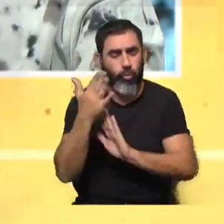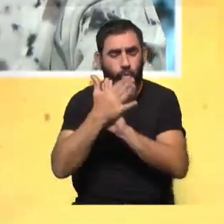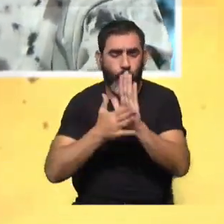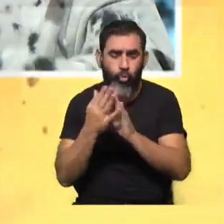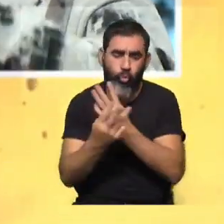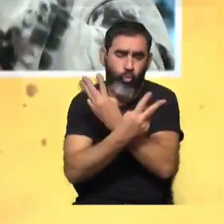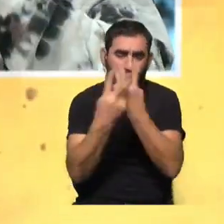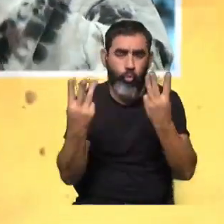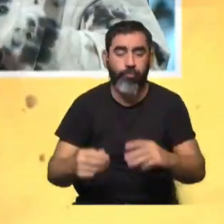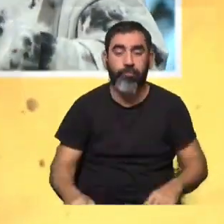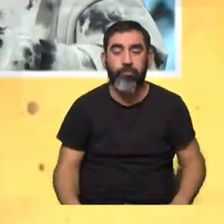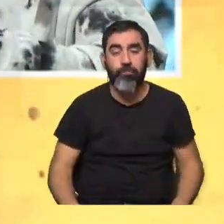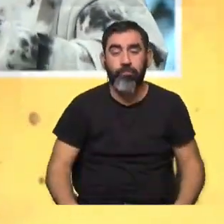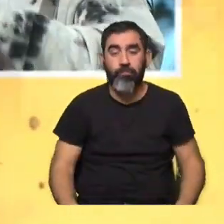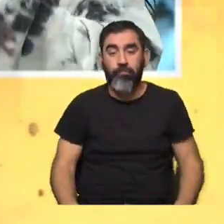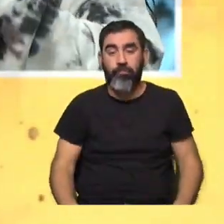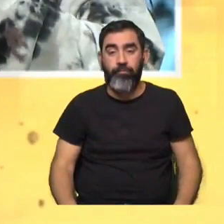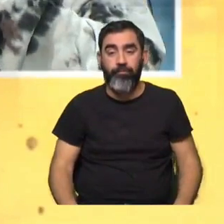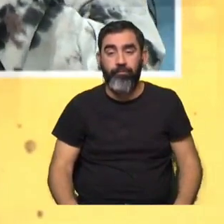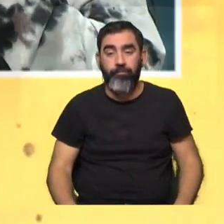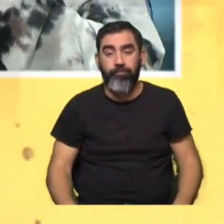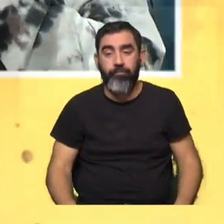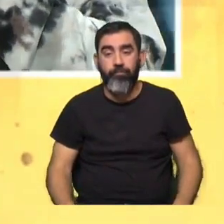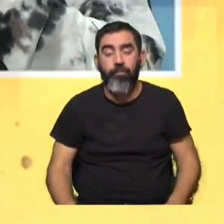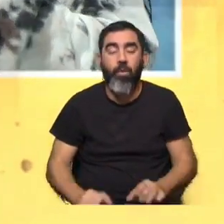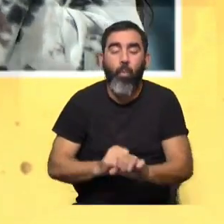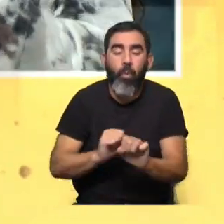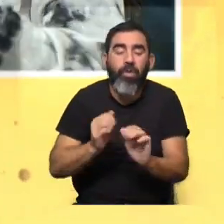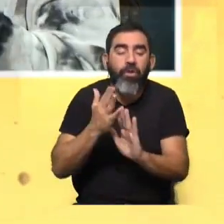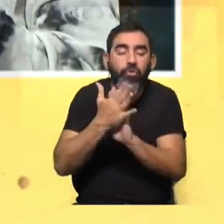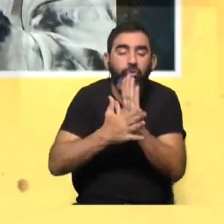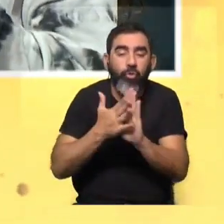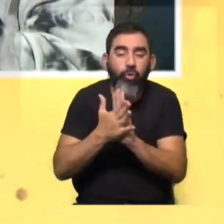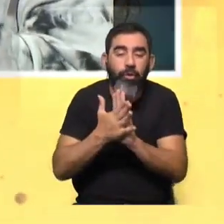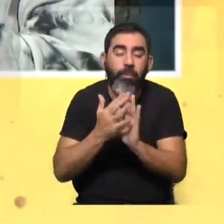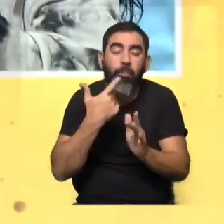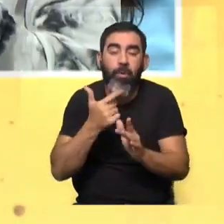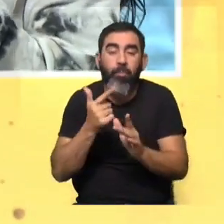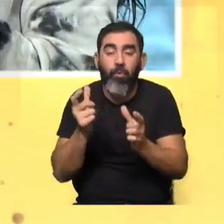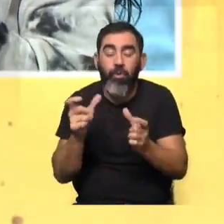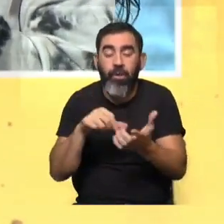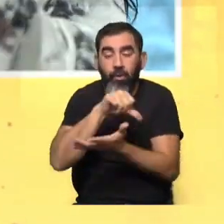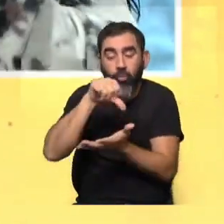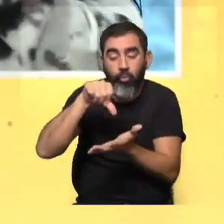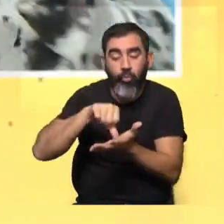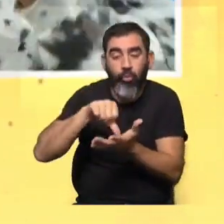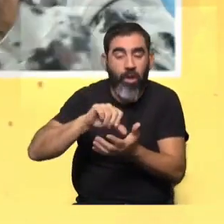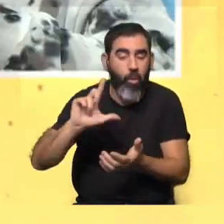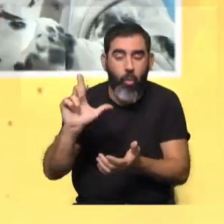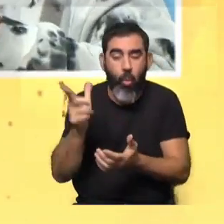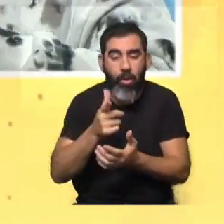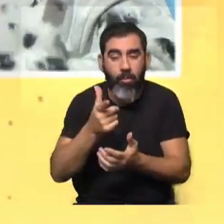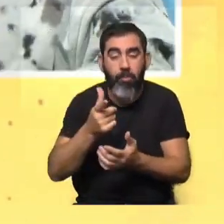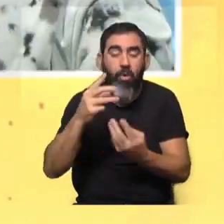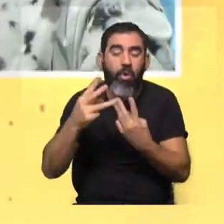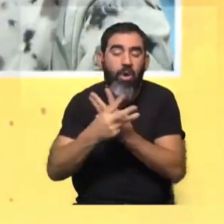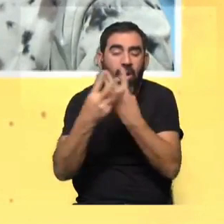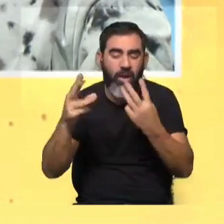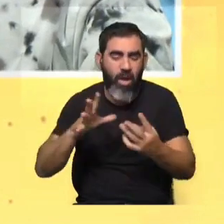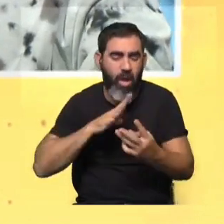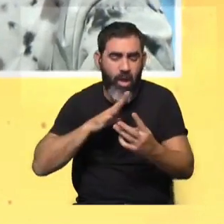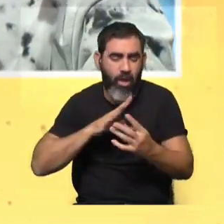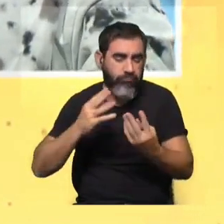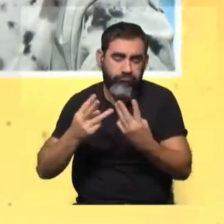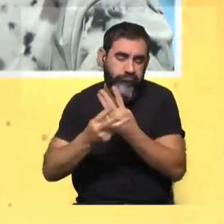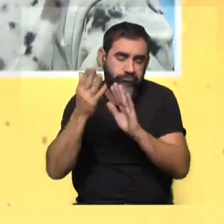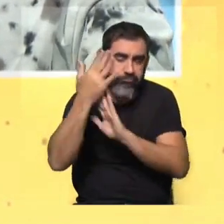Correcto. Si uno va a nivel fino, en realidad puede haber zonas, en la zona de las más centrales de las ciudades que no está, pero en términos generales